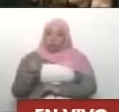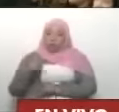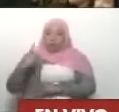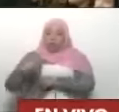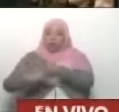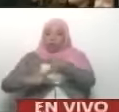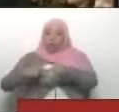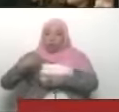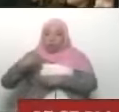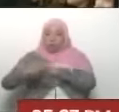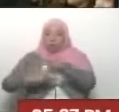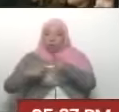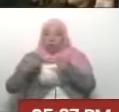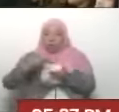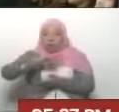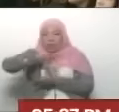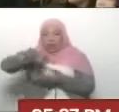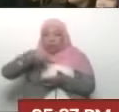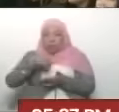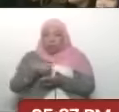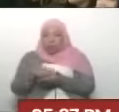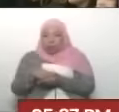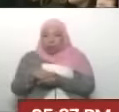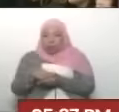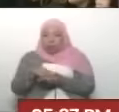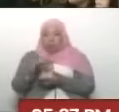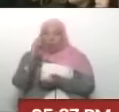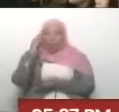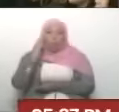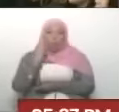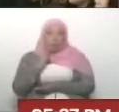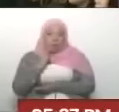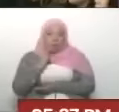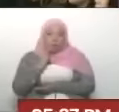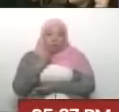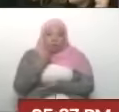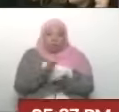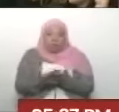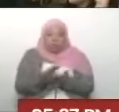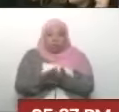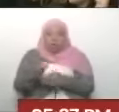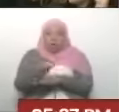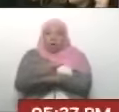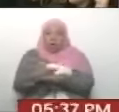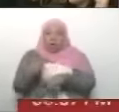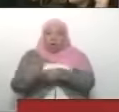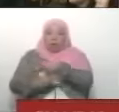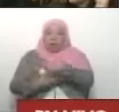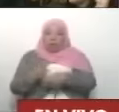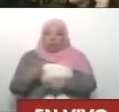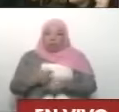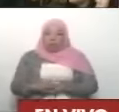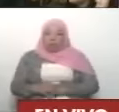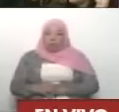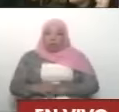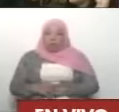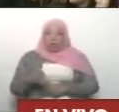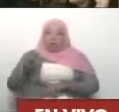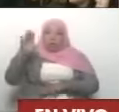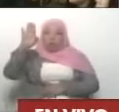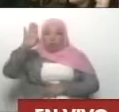Programa Nacional Simón Bolívar de Gobierno Revolucionario.